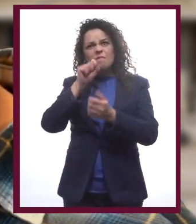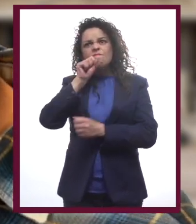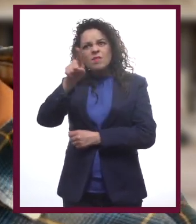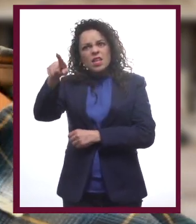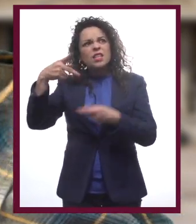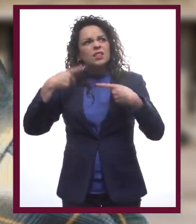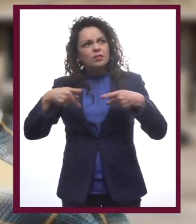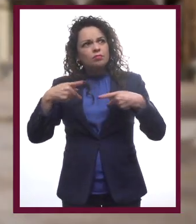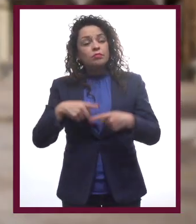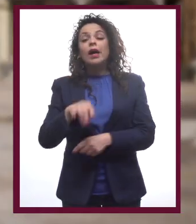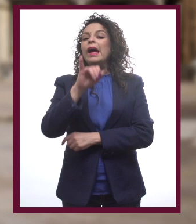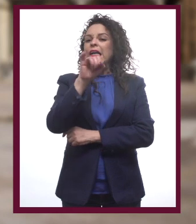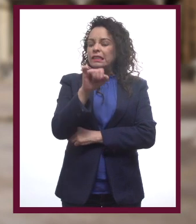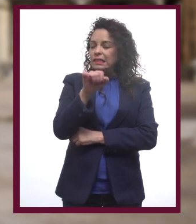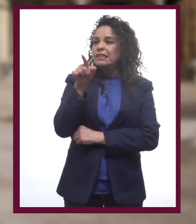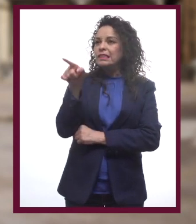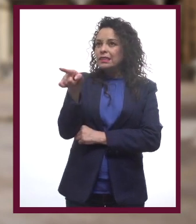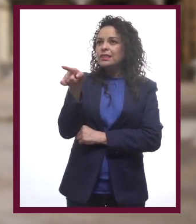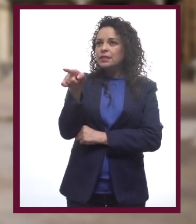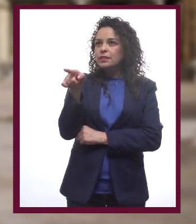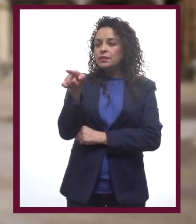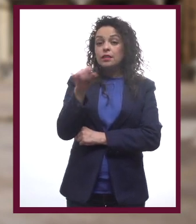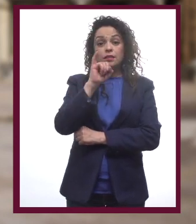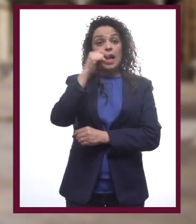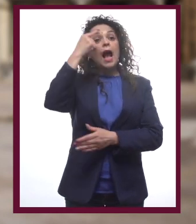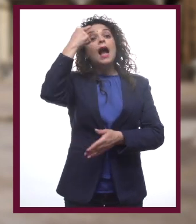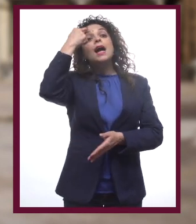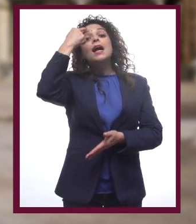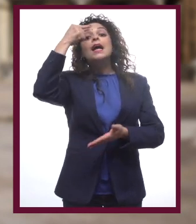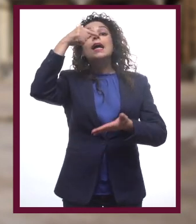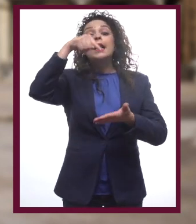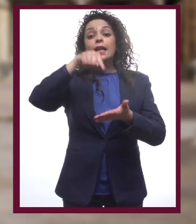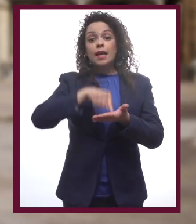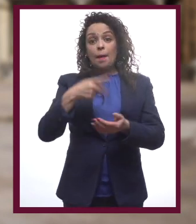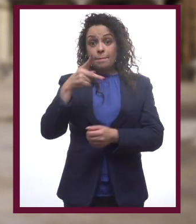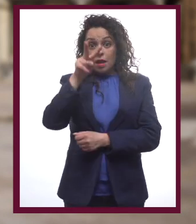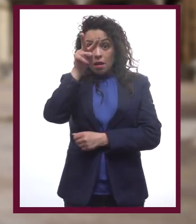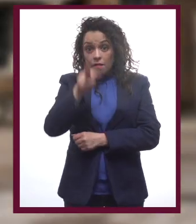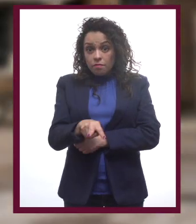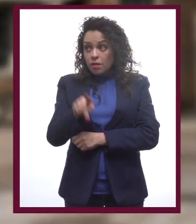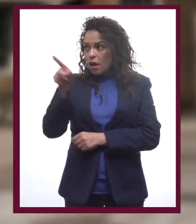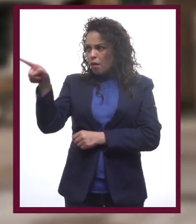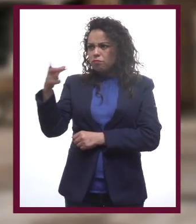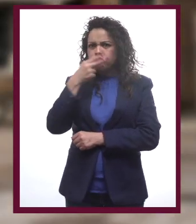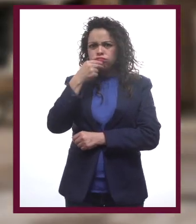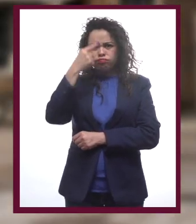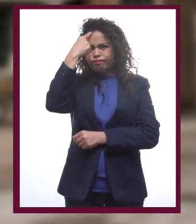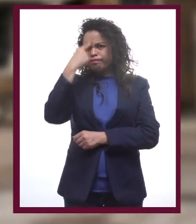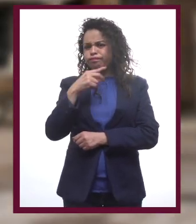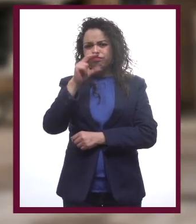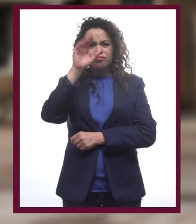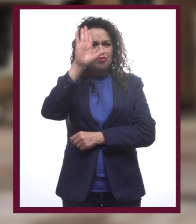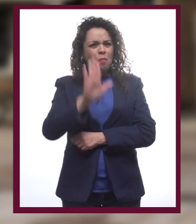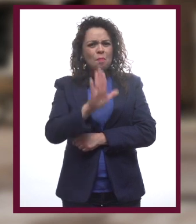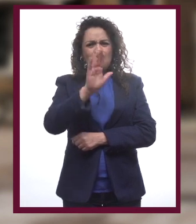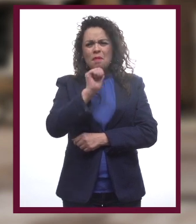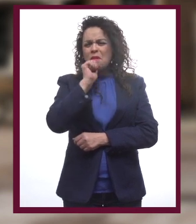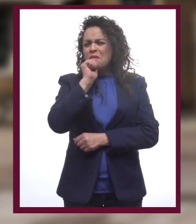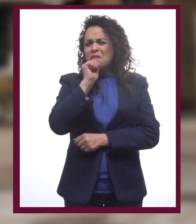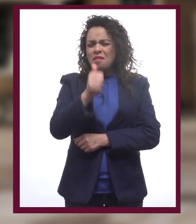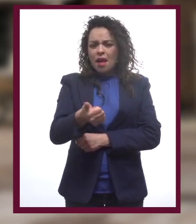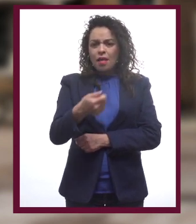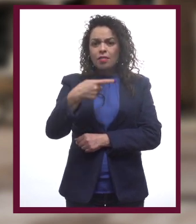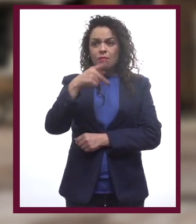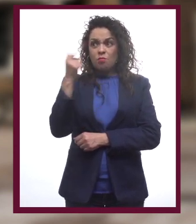segura que es el mismo. Sí, escuchaste bien. Cree. En realidad, el hombre no se parece en